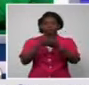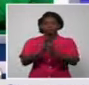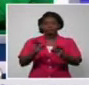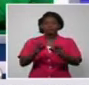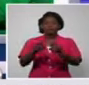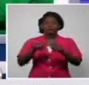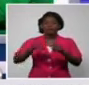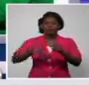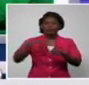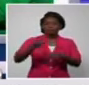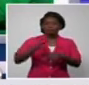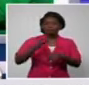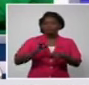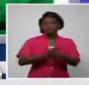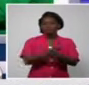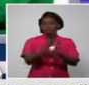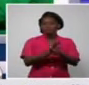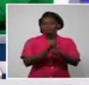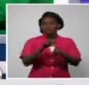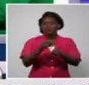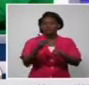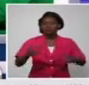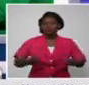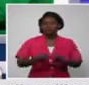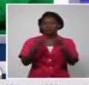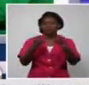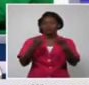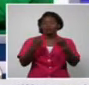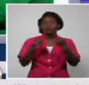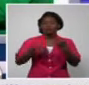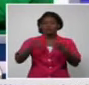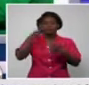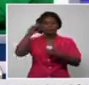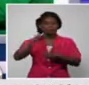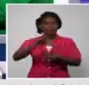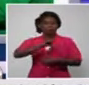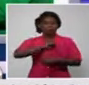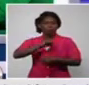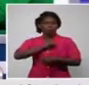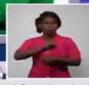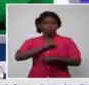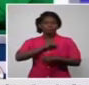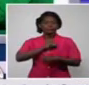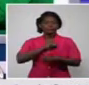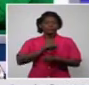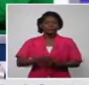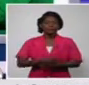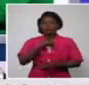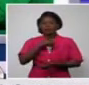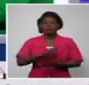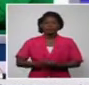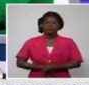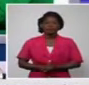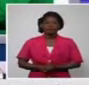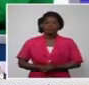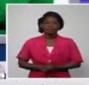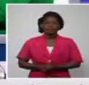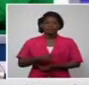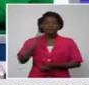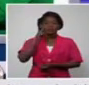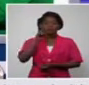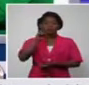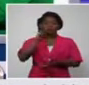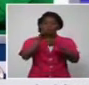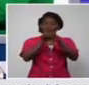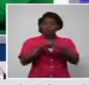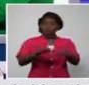que son muy desfavorables. Uno es que la contagiosidad es muy superior a la de un